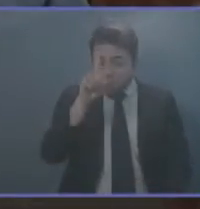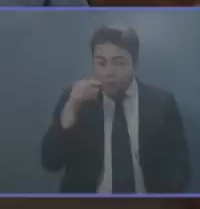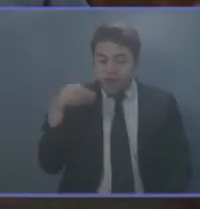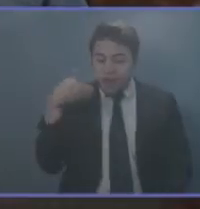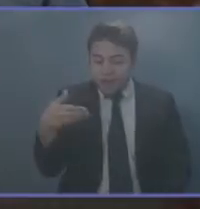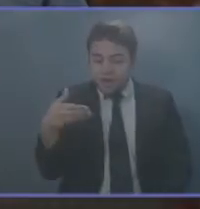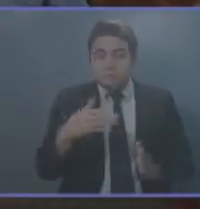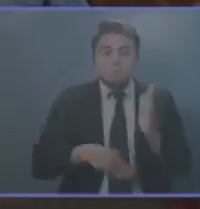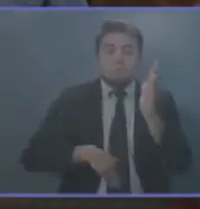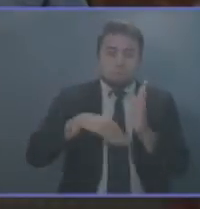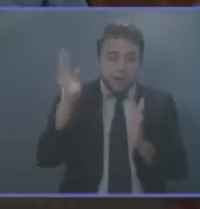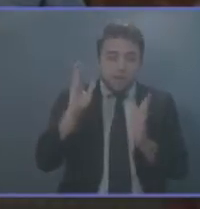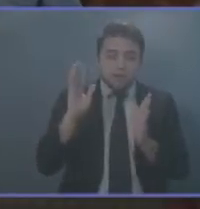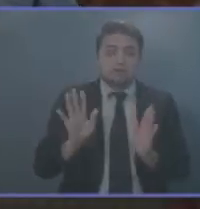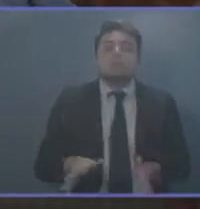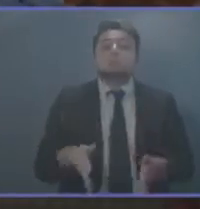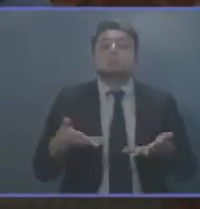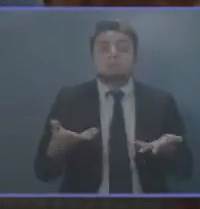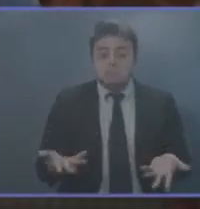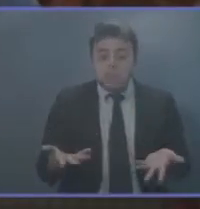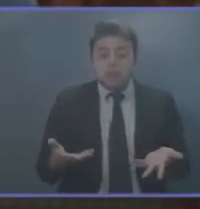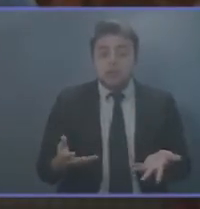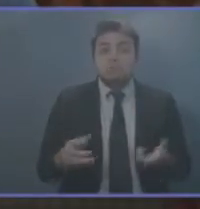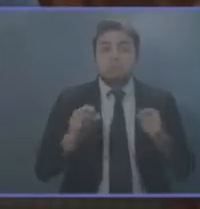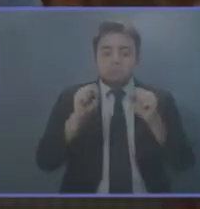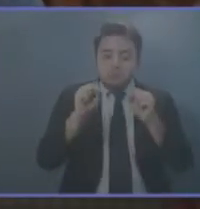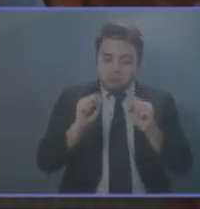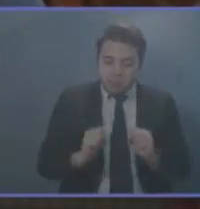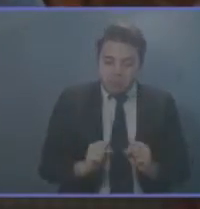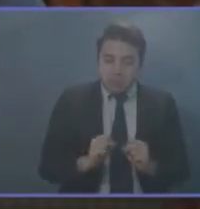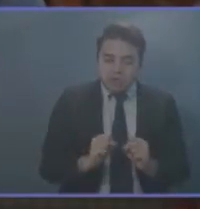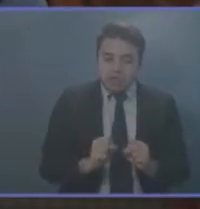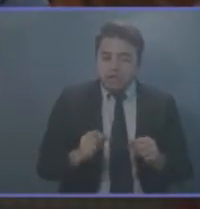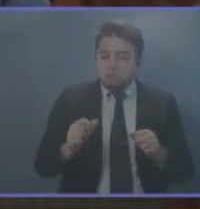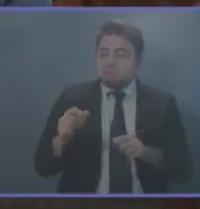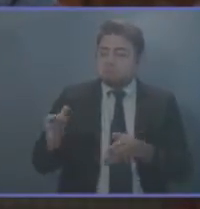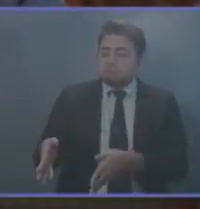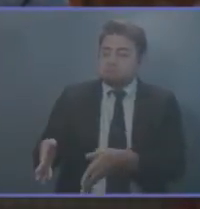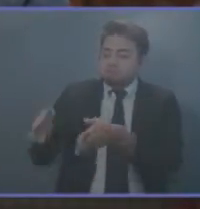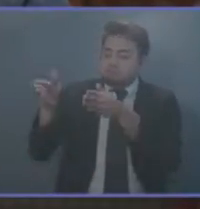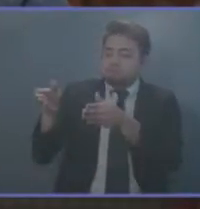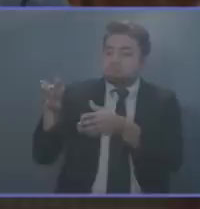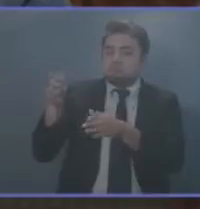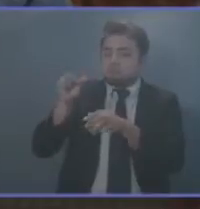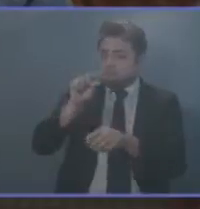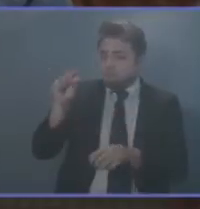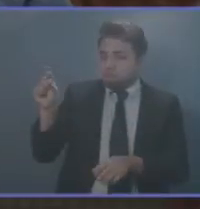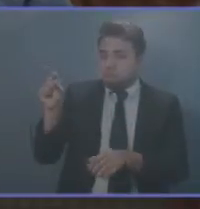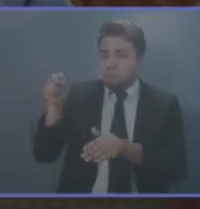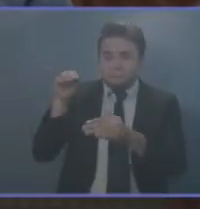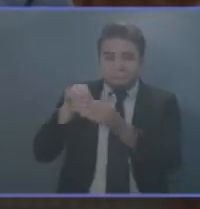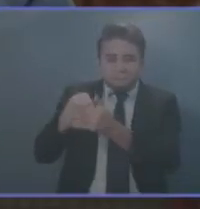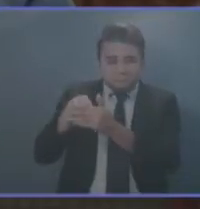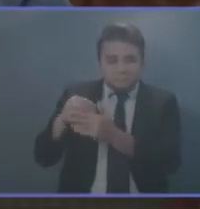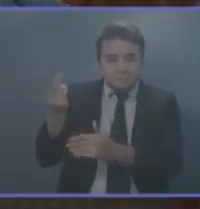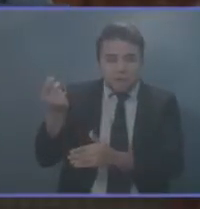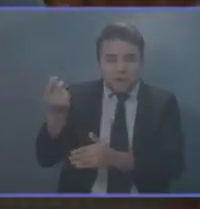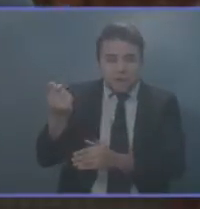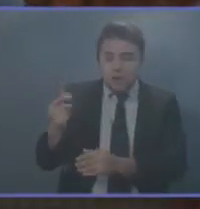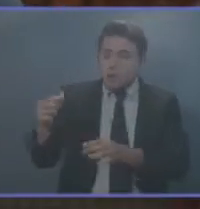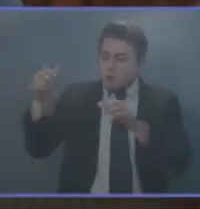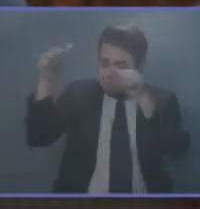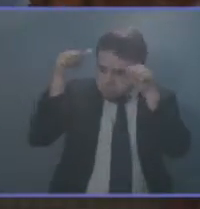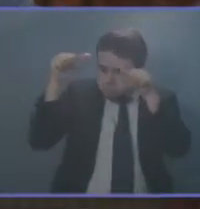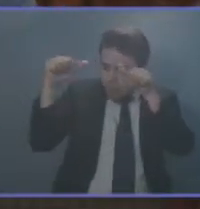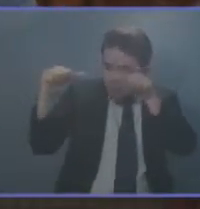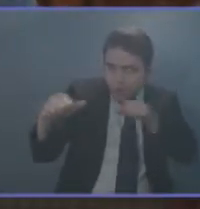puedan de alguna manera ponerse de acuerdo con las instituciones financieras, con el banco y con el